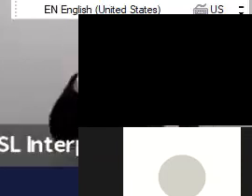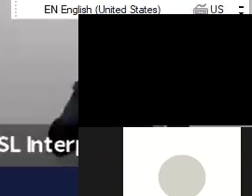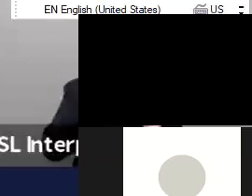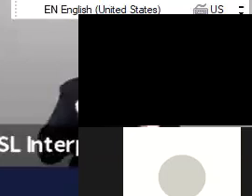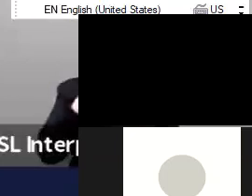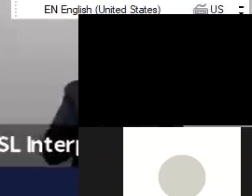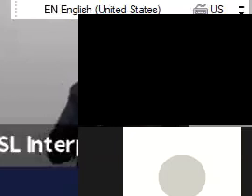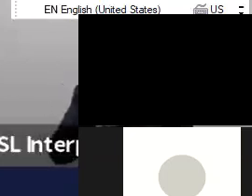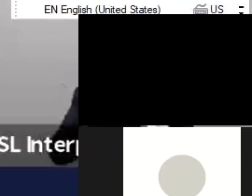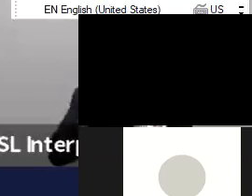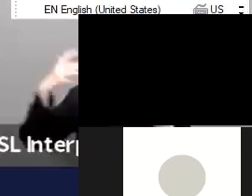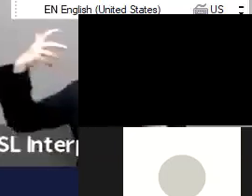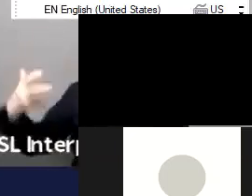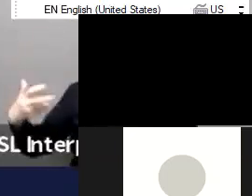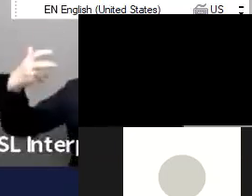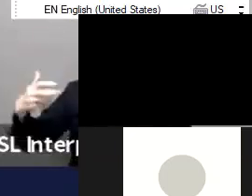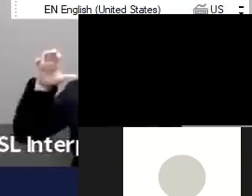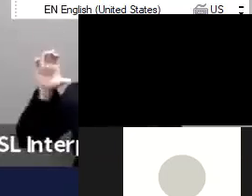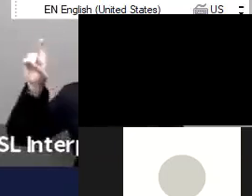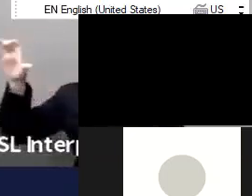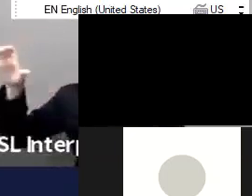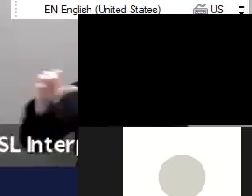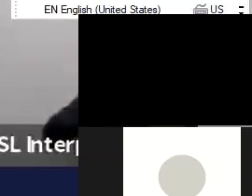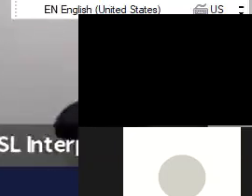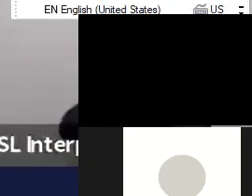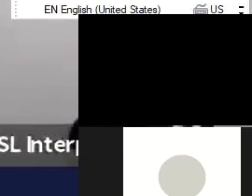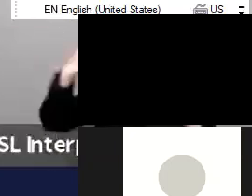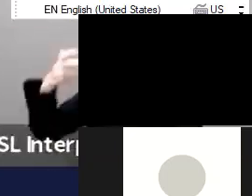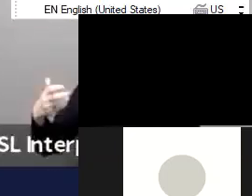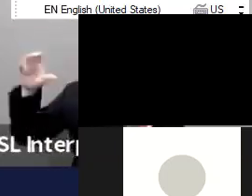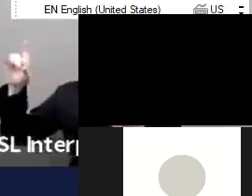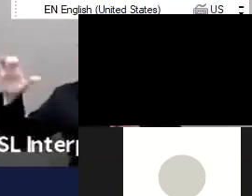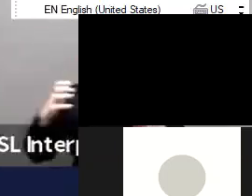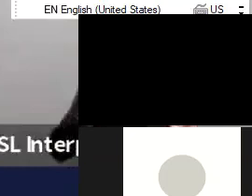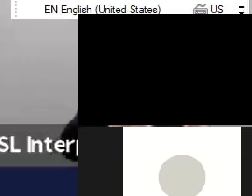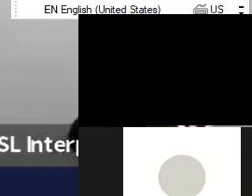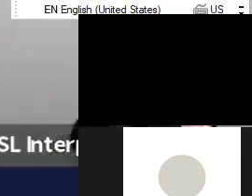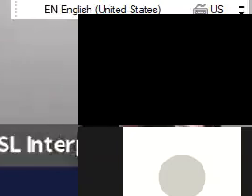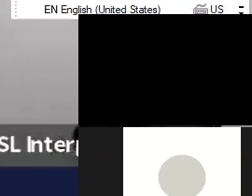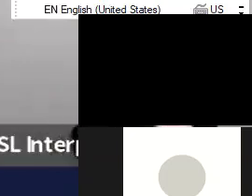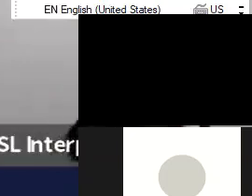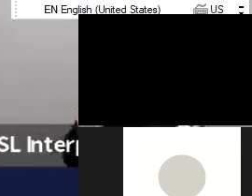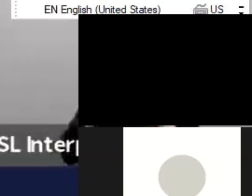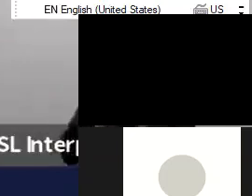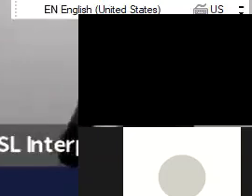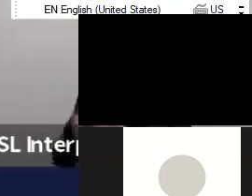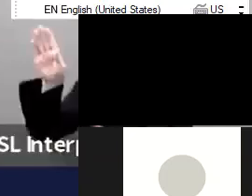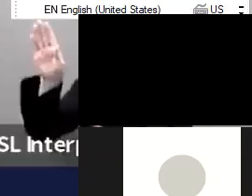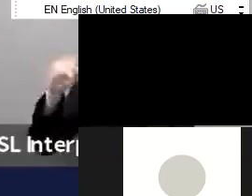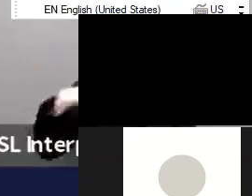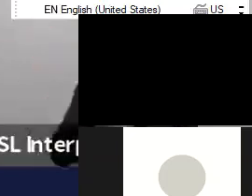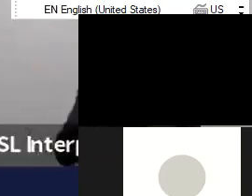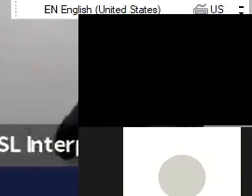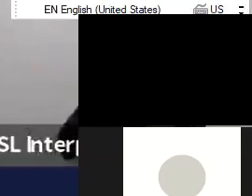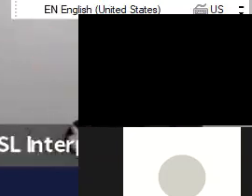CDC. Pueden recordar que antes hacíamos una combinación, pero ahora necesitamos un